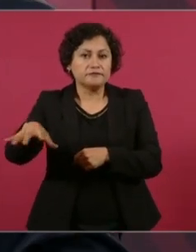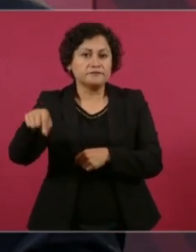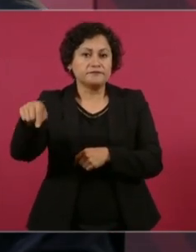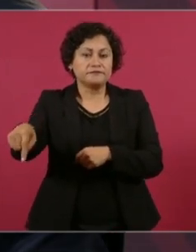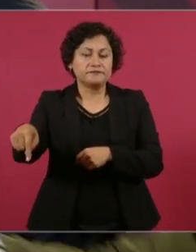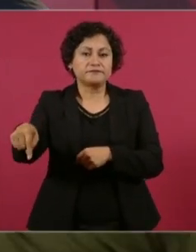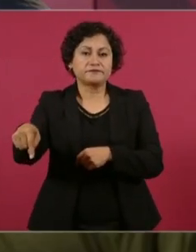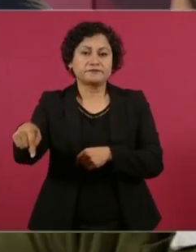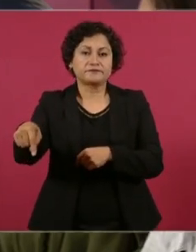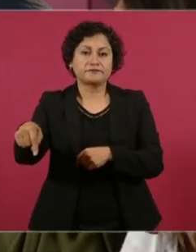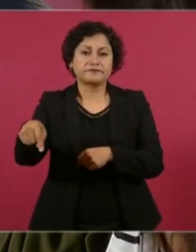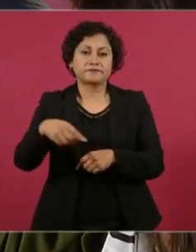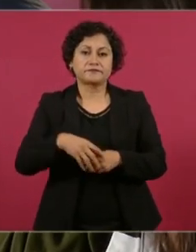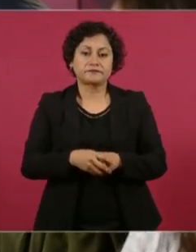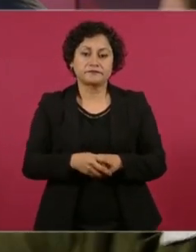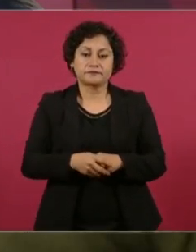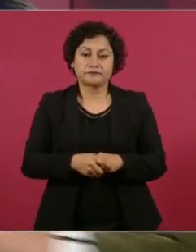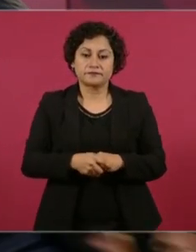las